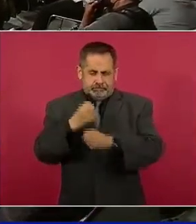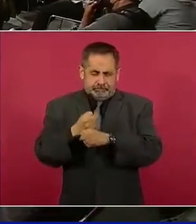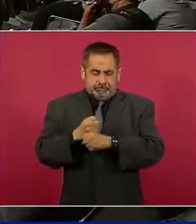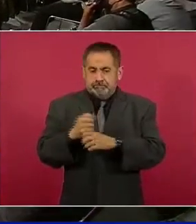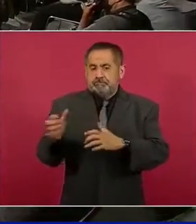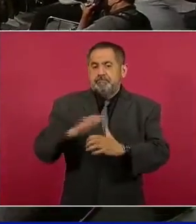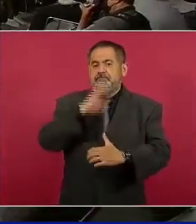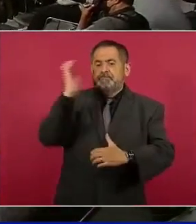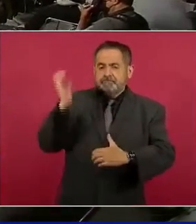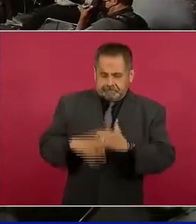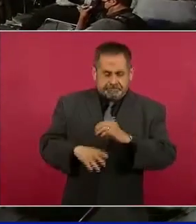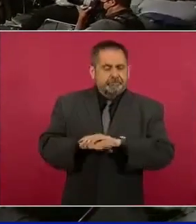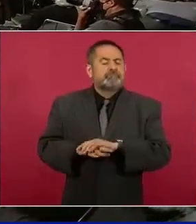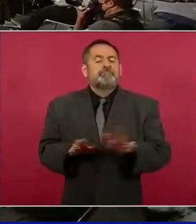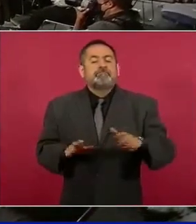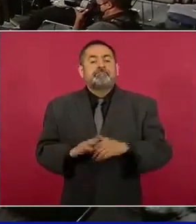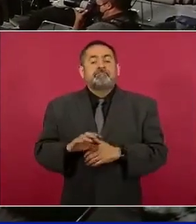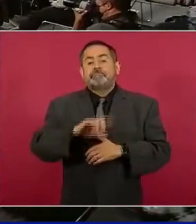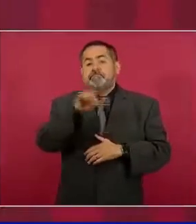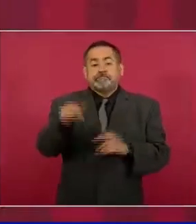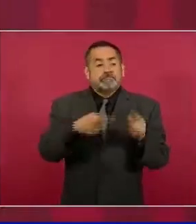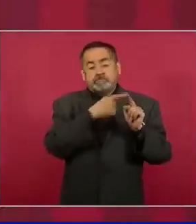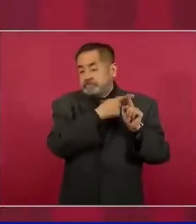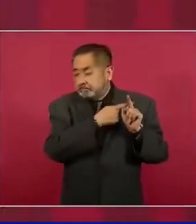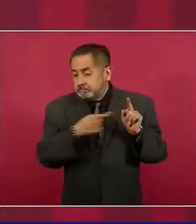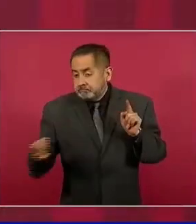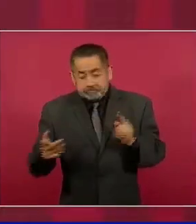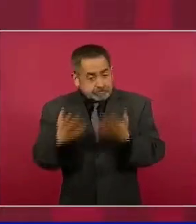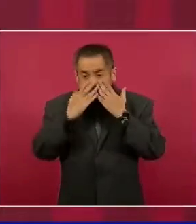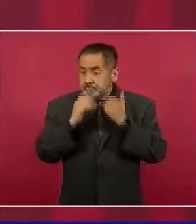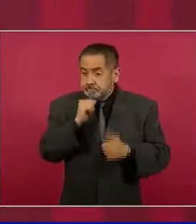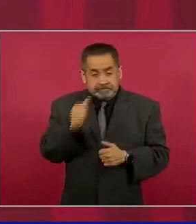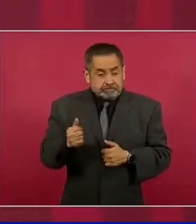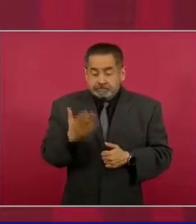Y de ahí ya no hay